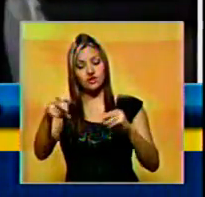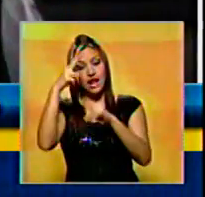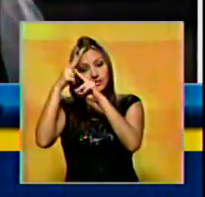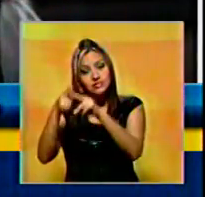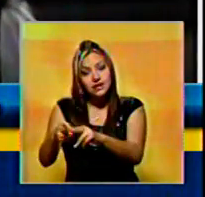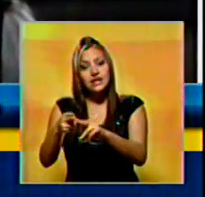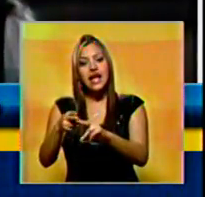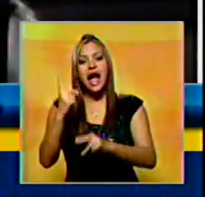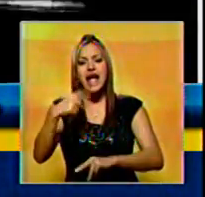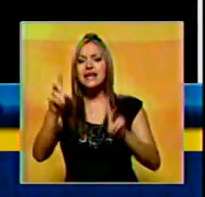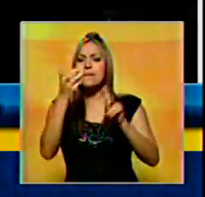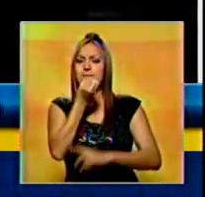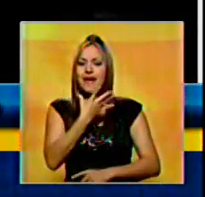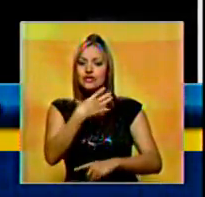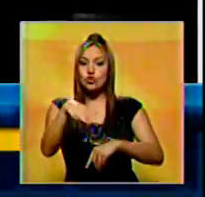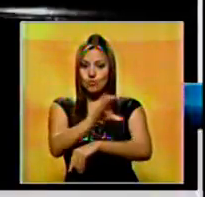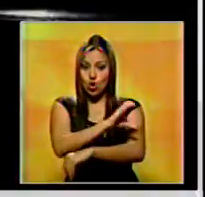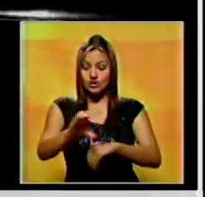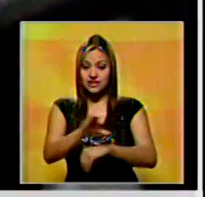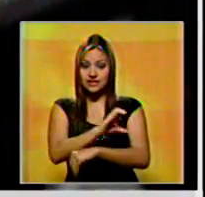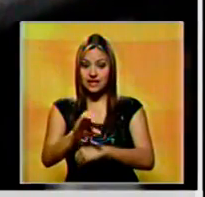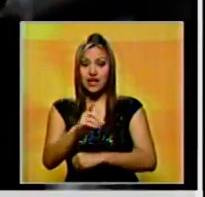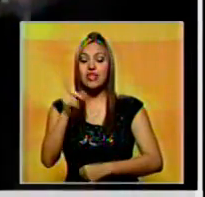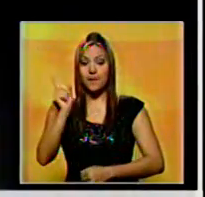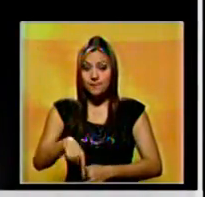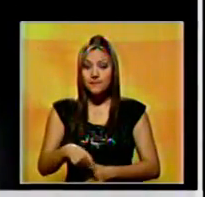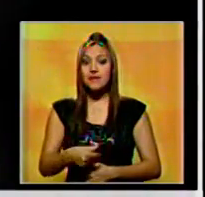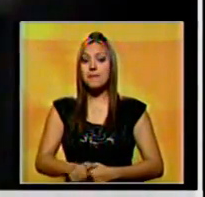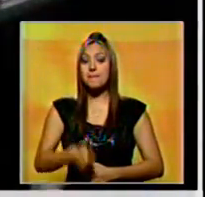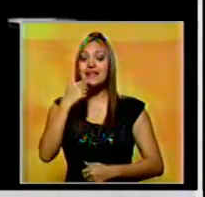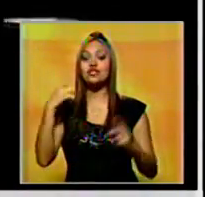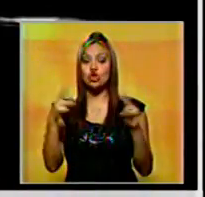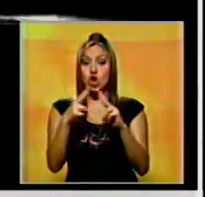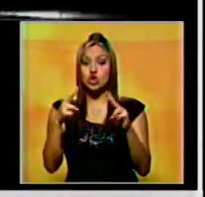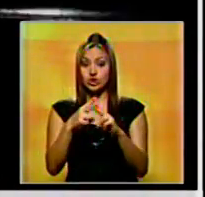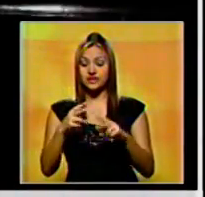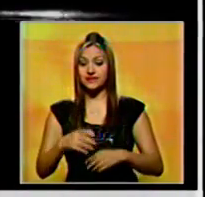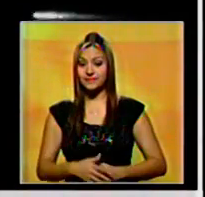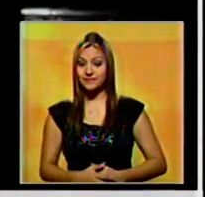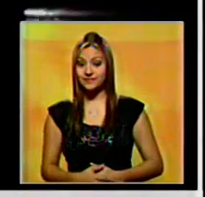con los 11 temas inéditos de su nuevo disco y sus éxitos más conocidos.